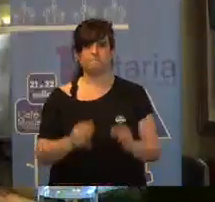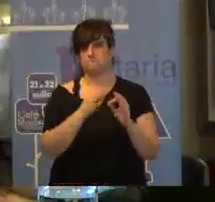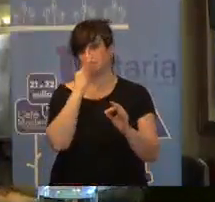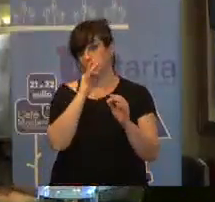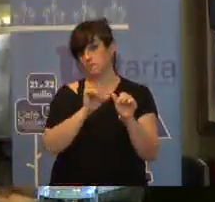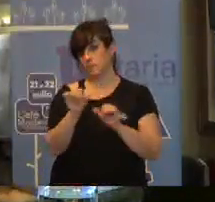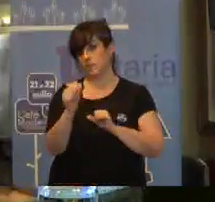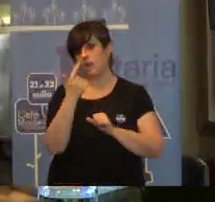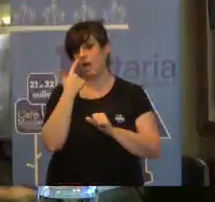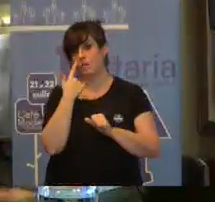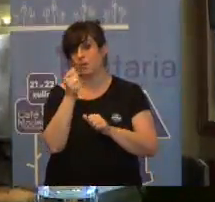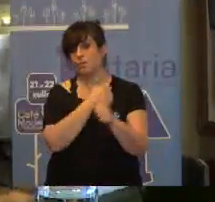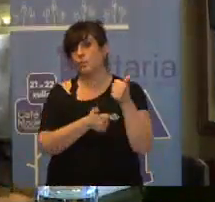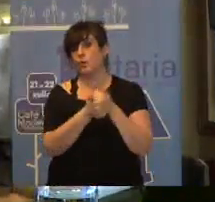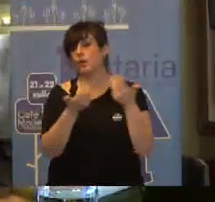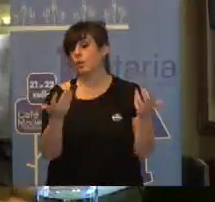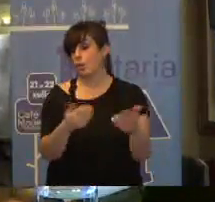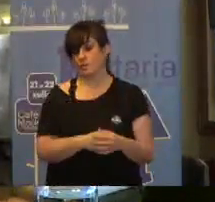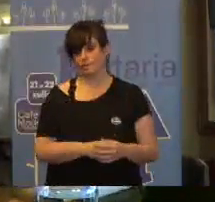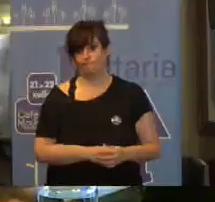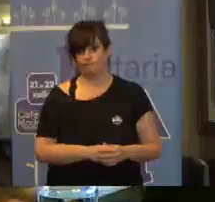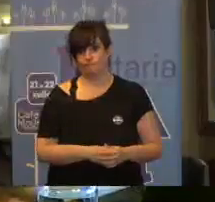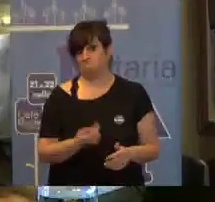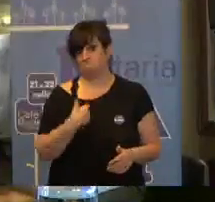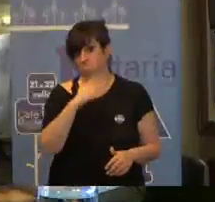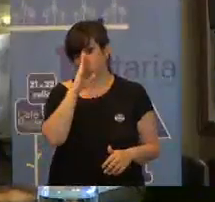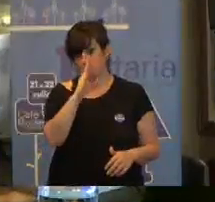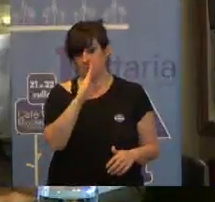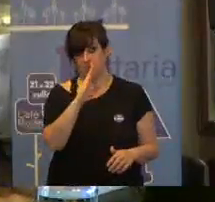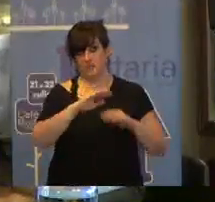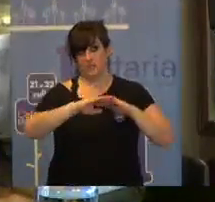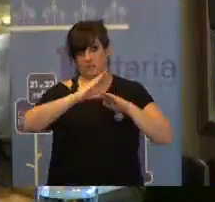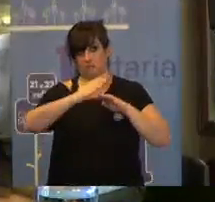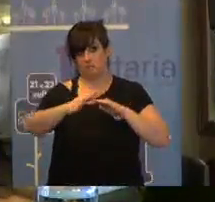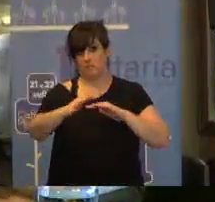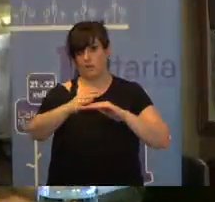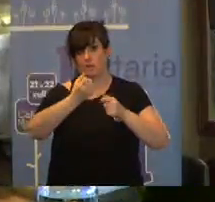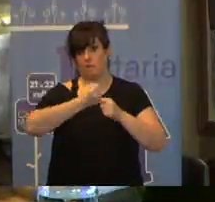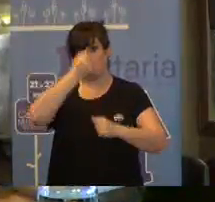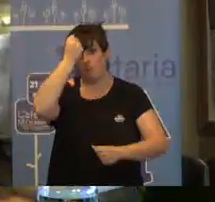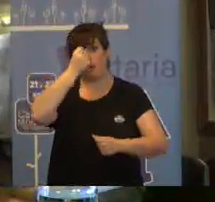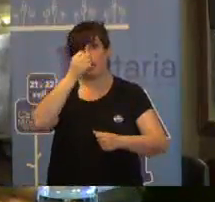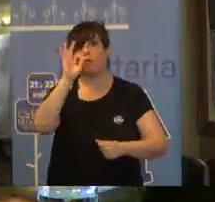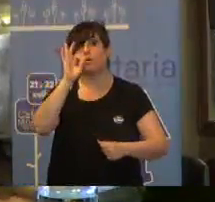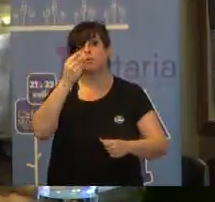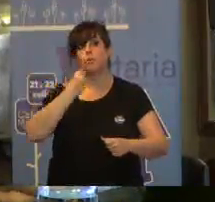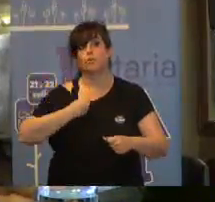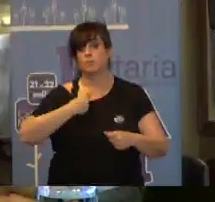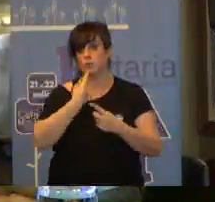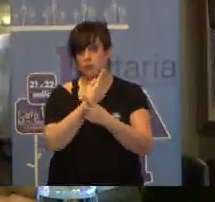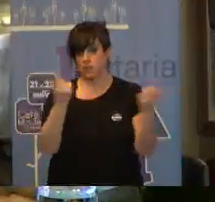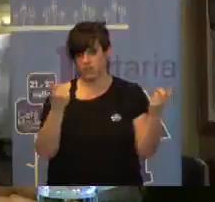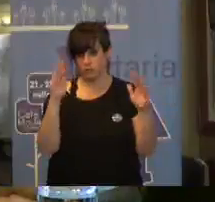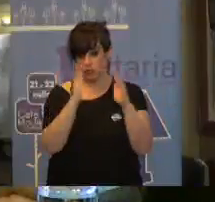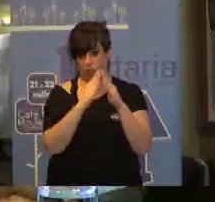ver eso, cales son as nosas prioridades. Evidentemente, en Marea é o paraugas, é o que dixemos, non? É a casa